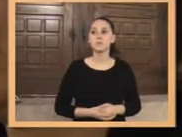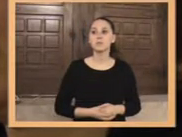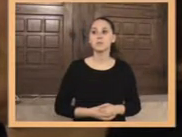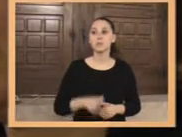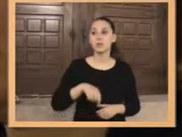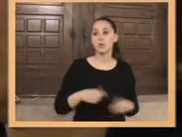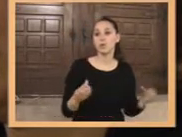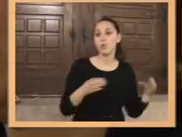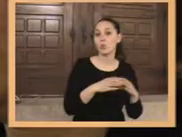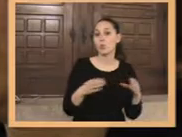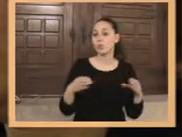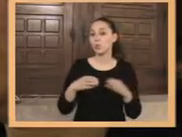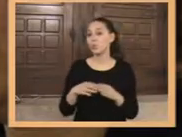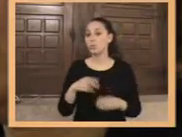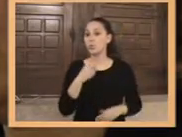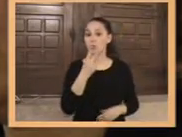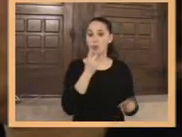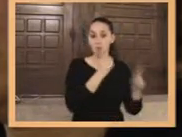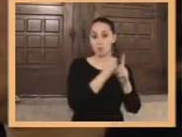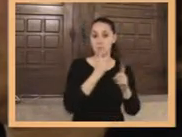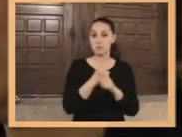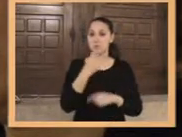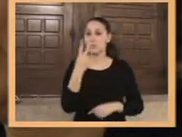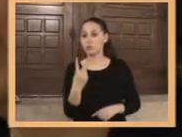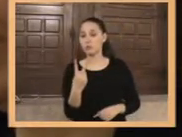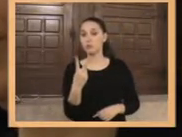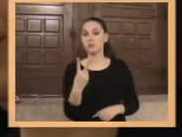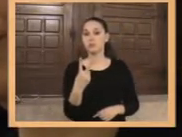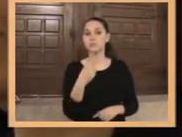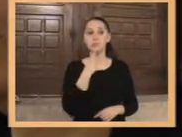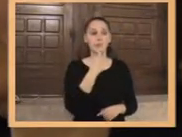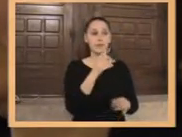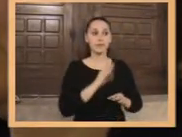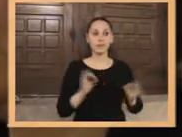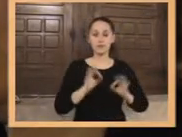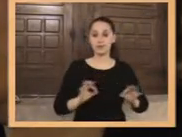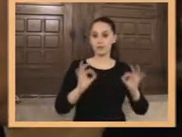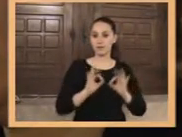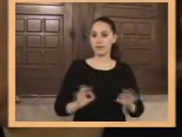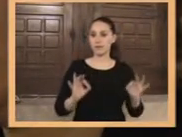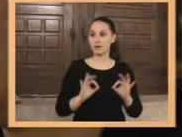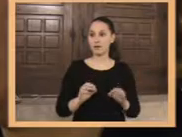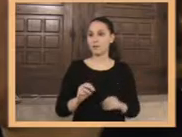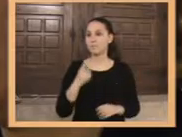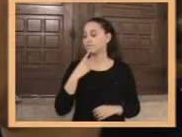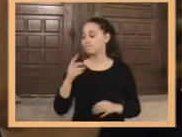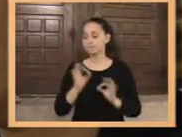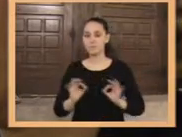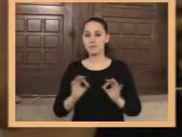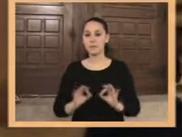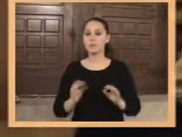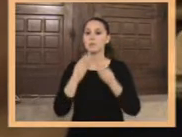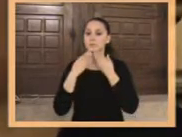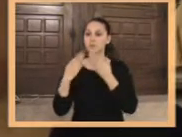Precisamente porque lo mismo nos ha dado Pablo precisamente a que puedan poner algo. Y nada más quería poner eso. Muchísimas